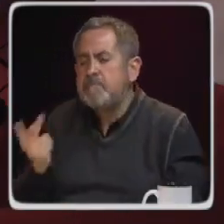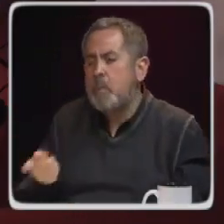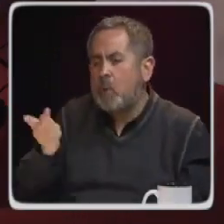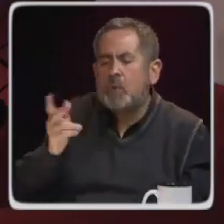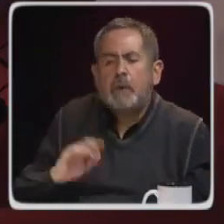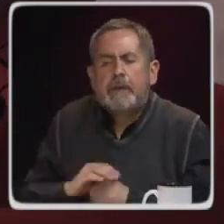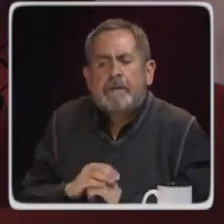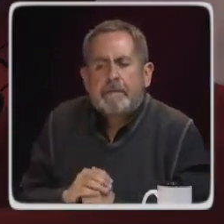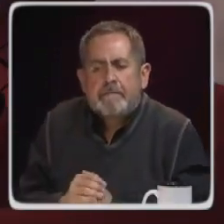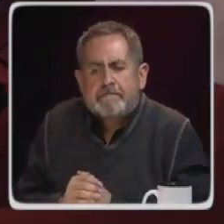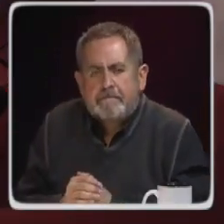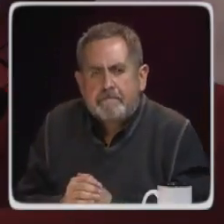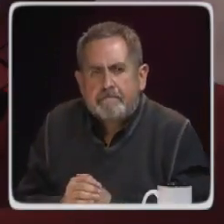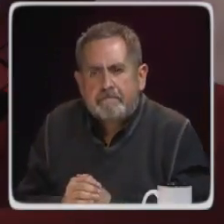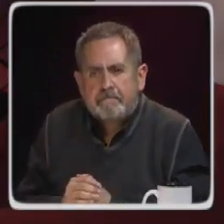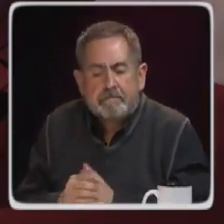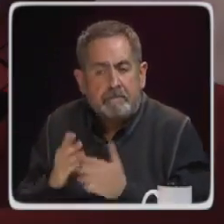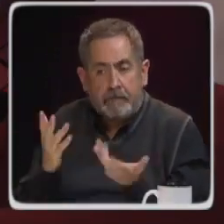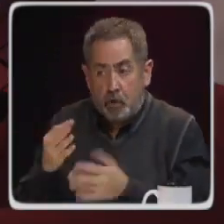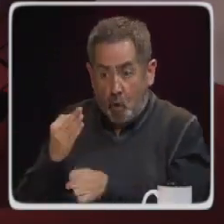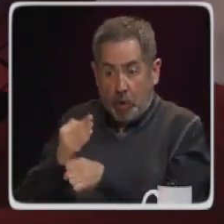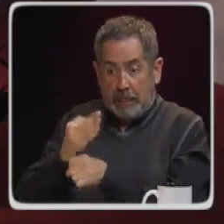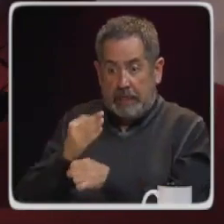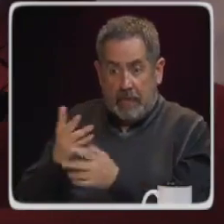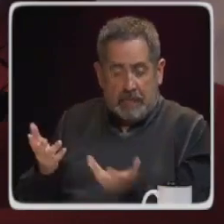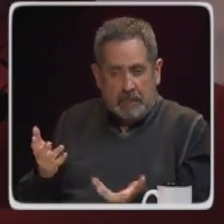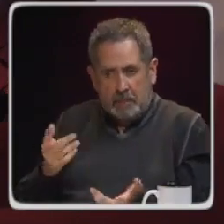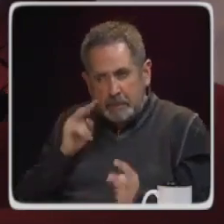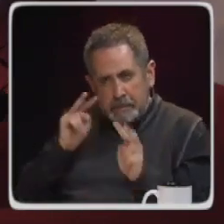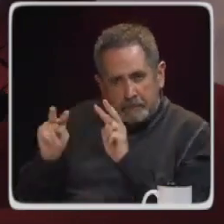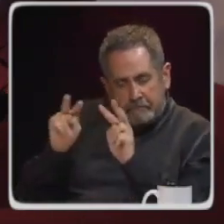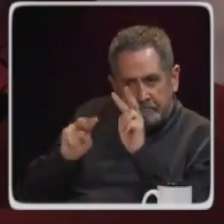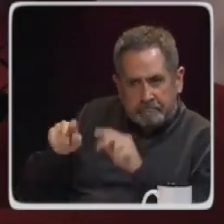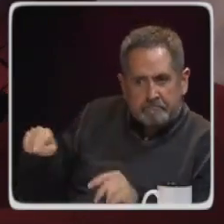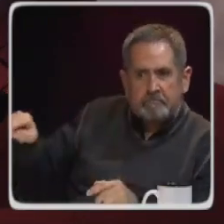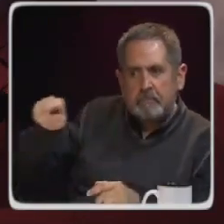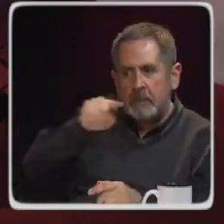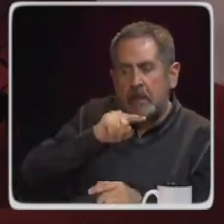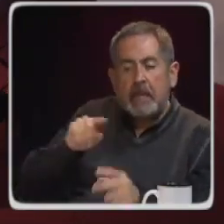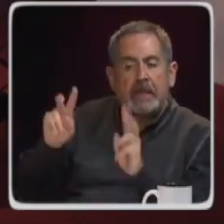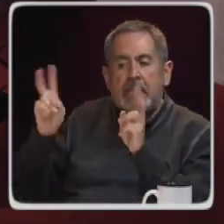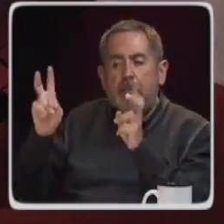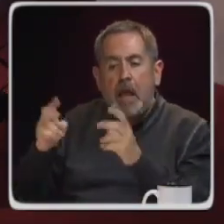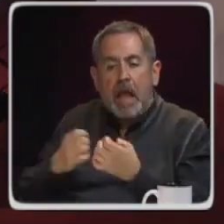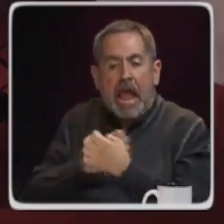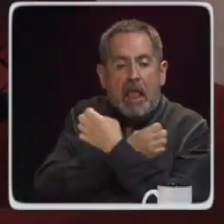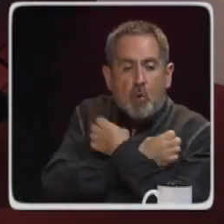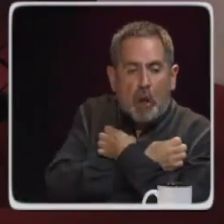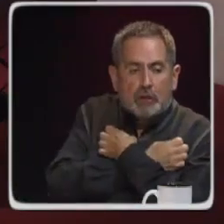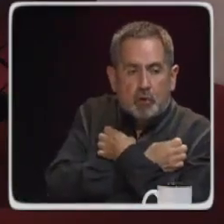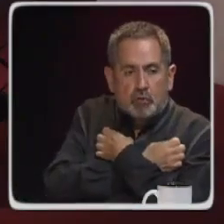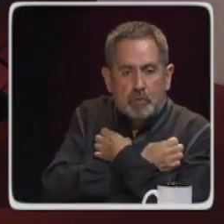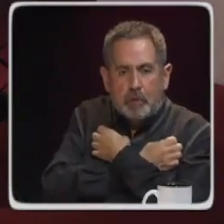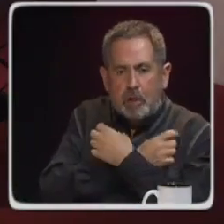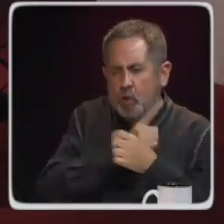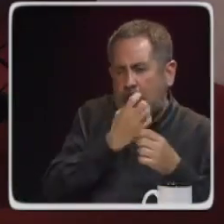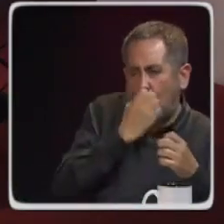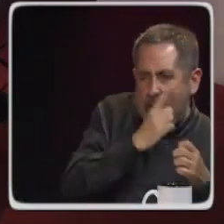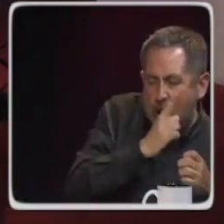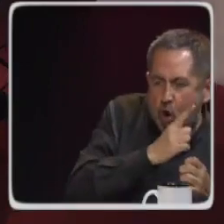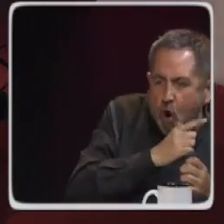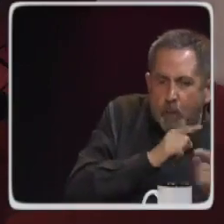el cambio cultural no se logra simplemente aprobando una ley. A veces sí las leyes, lo vemos con la paridad género, por ejemplo, a